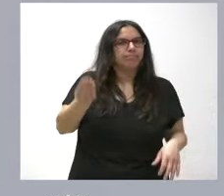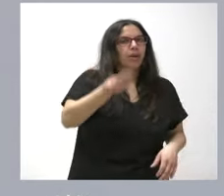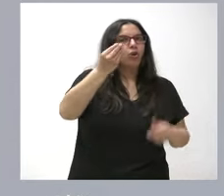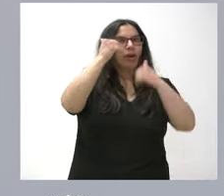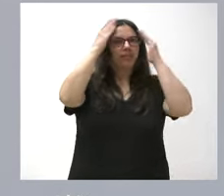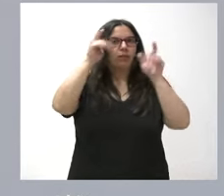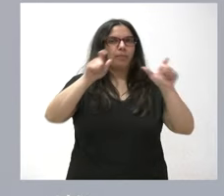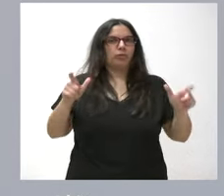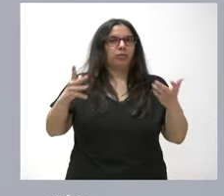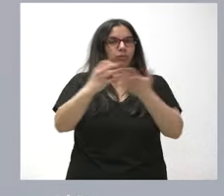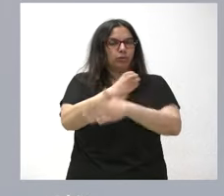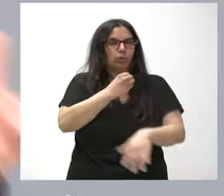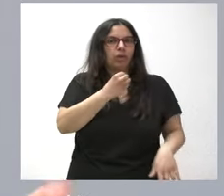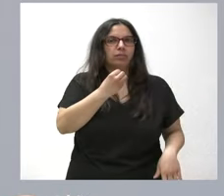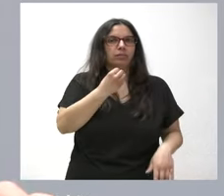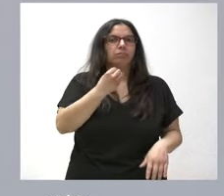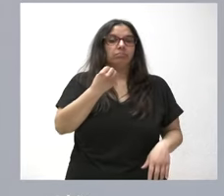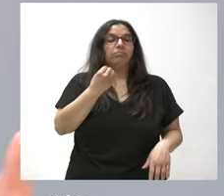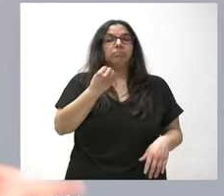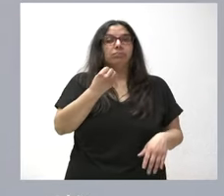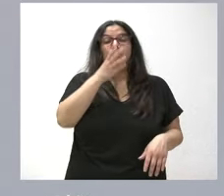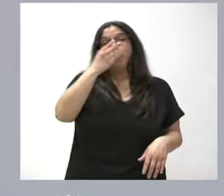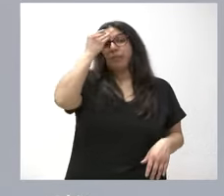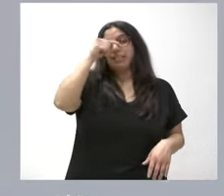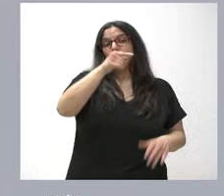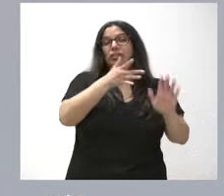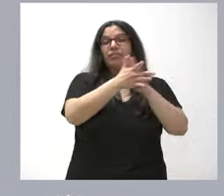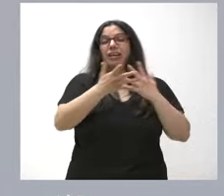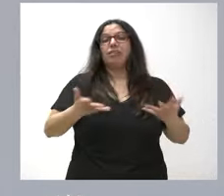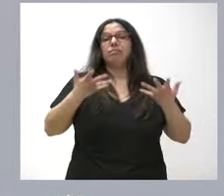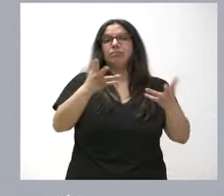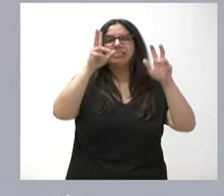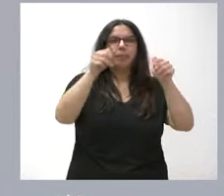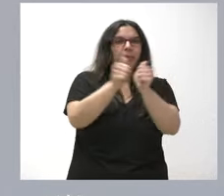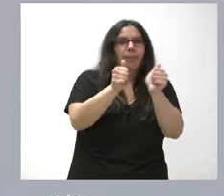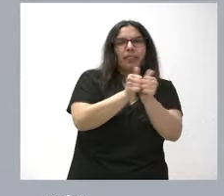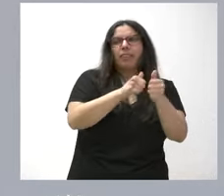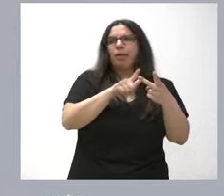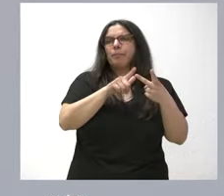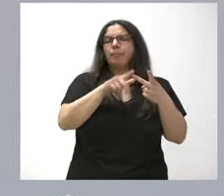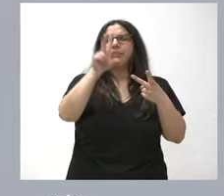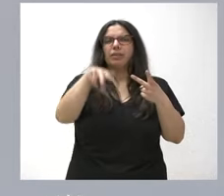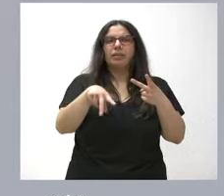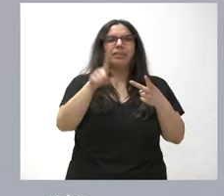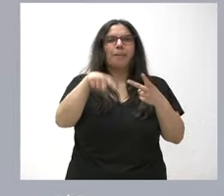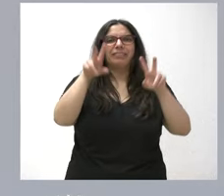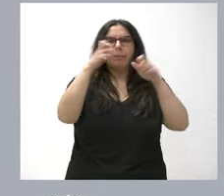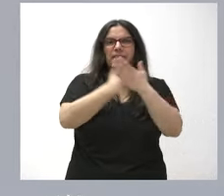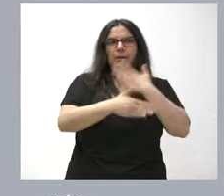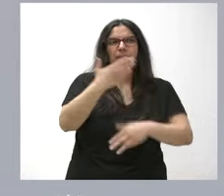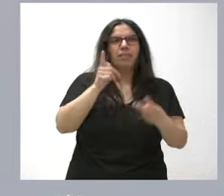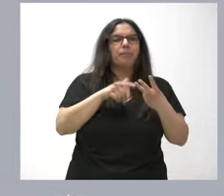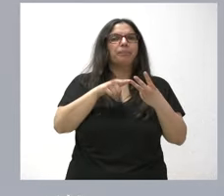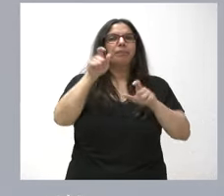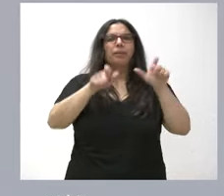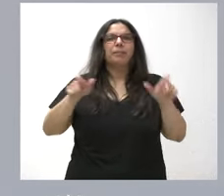todas las personas. Tengan en cuenta que aquí estamos hablando de prestaciones en materia de dependencia, pero también en materia de personas con discapacidad, de